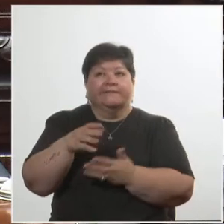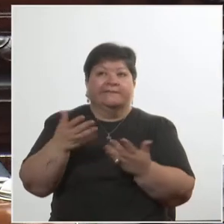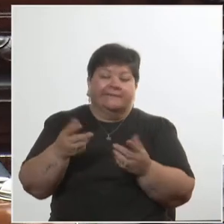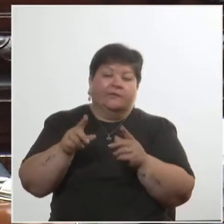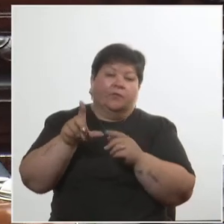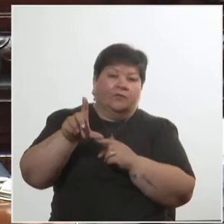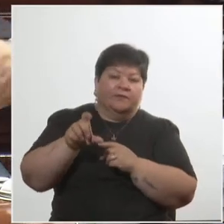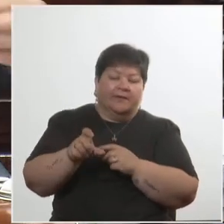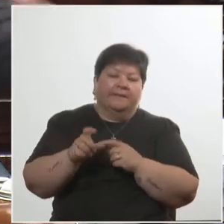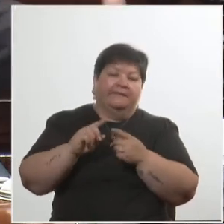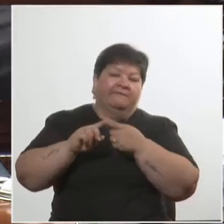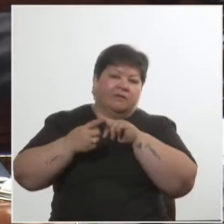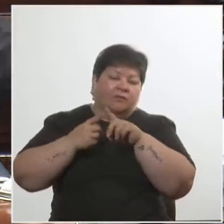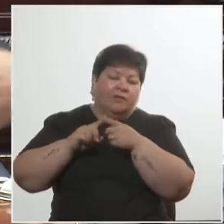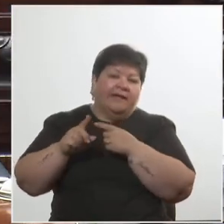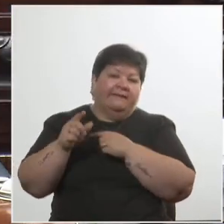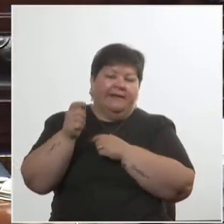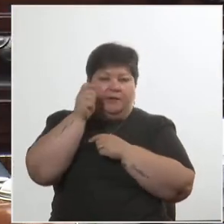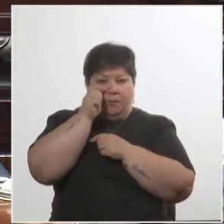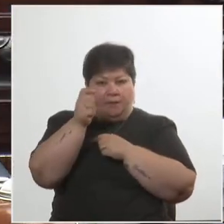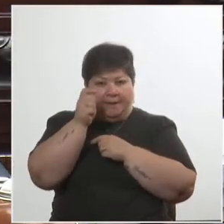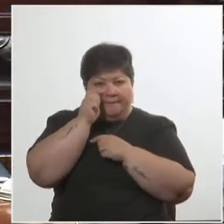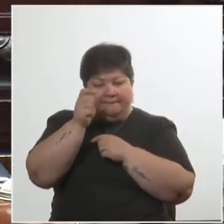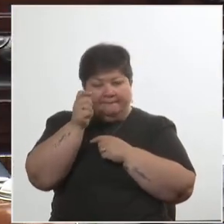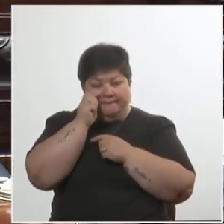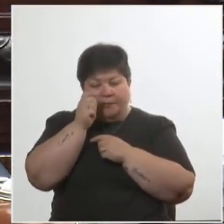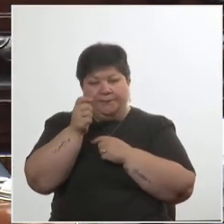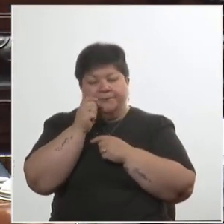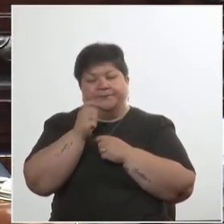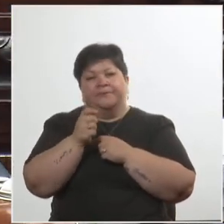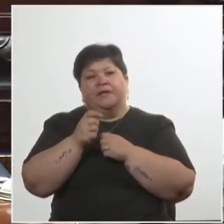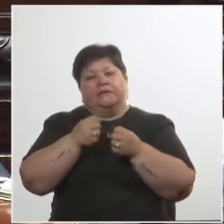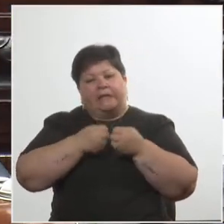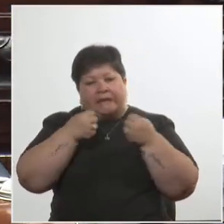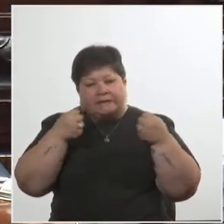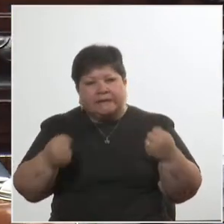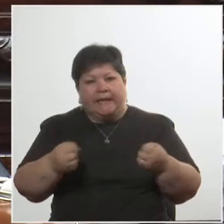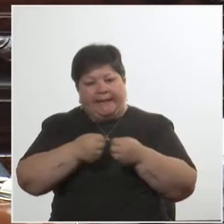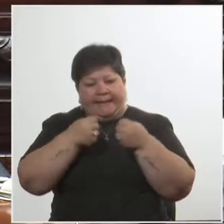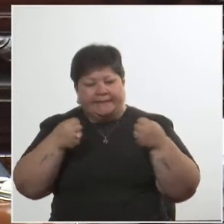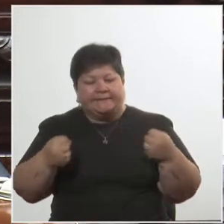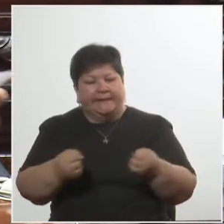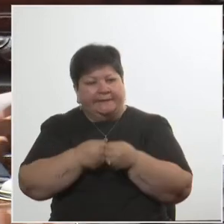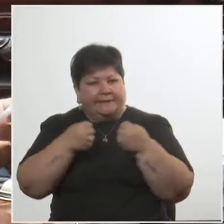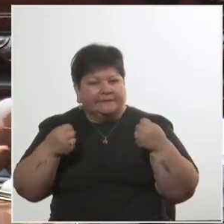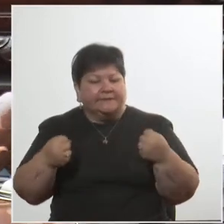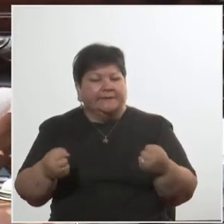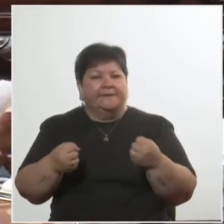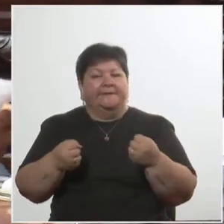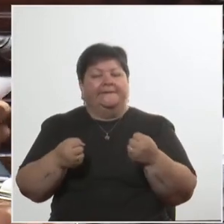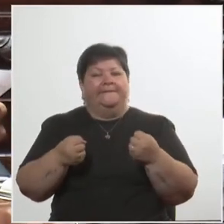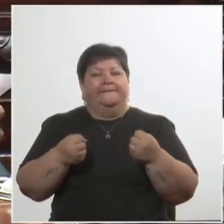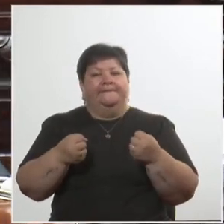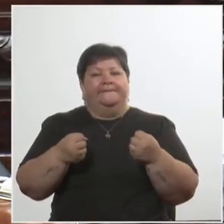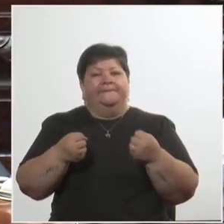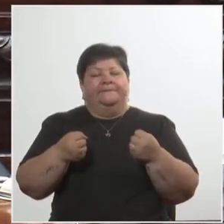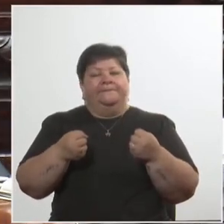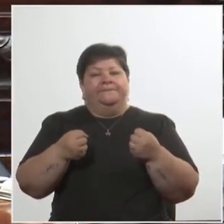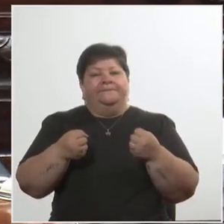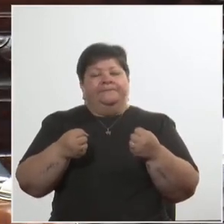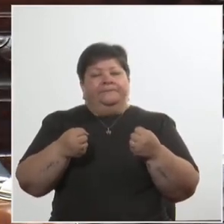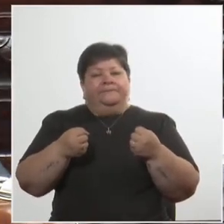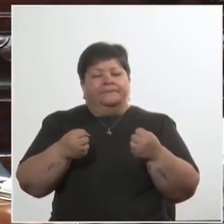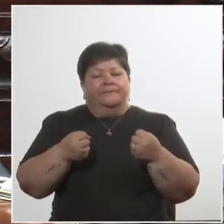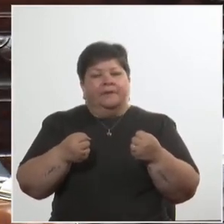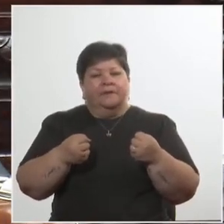ha venido otorgando sucesivas extensiones de subsidio del desempleo según lo que